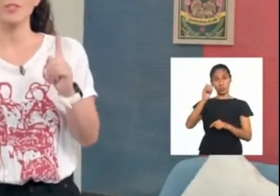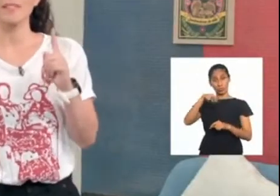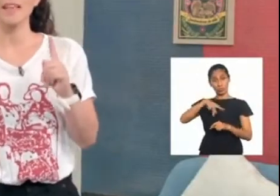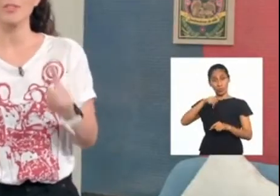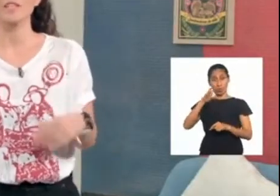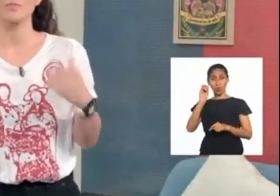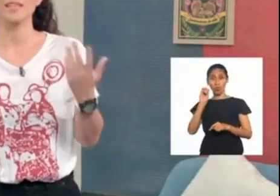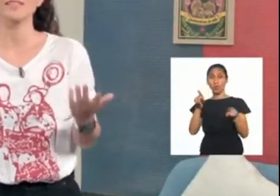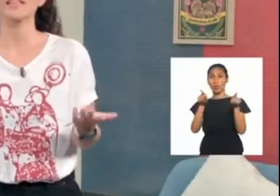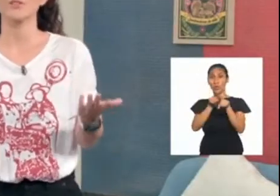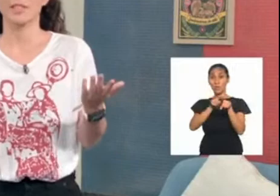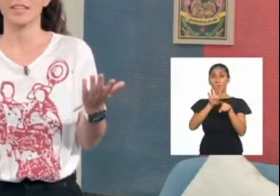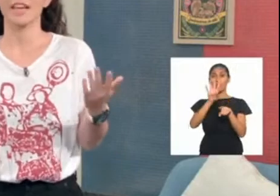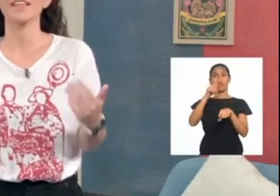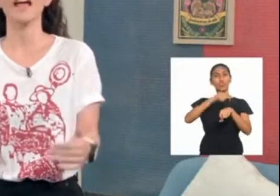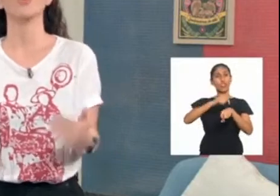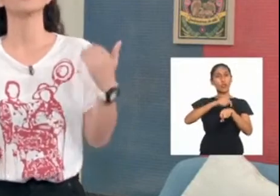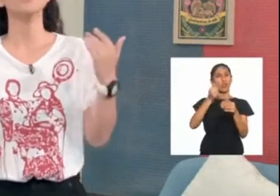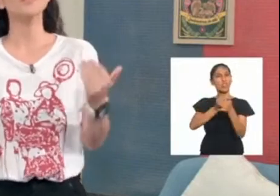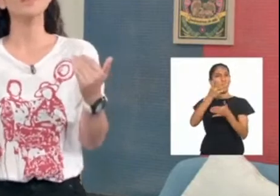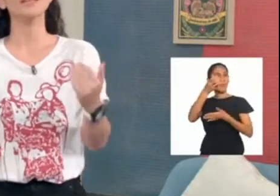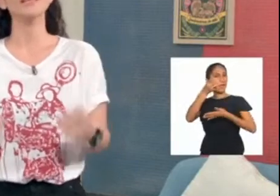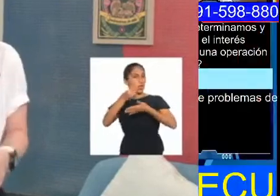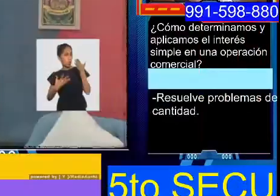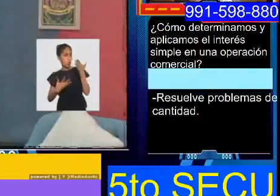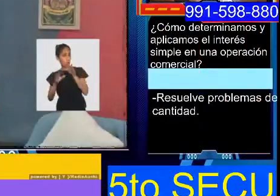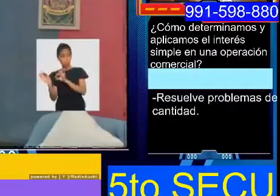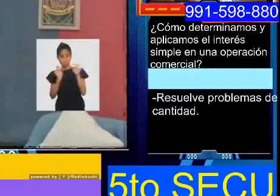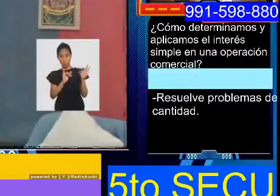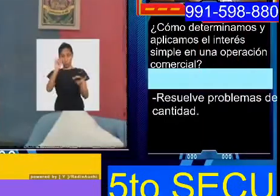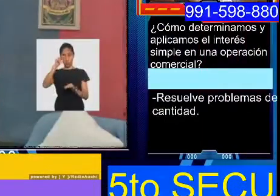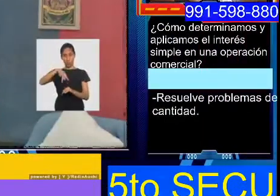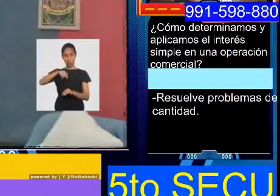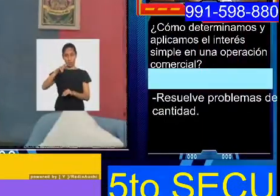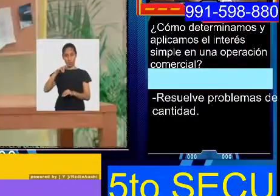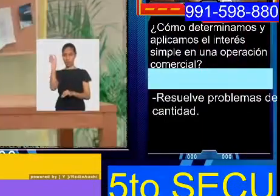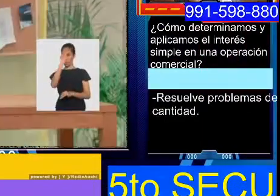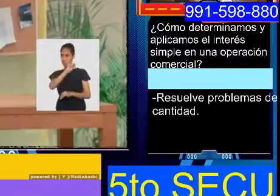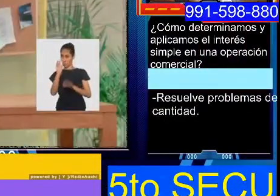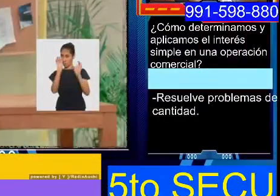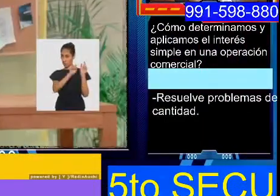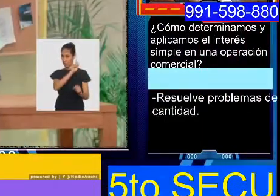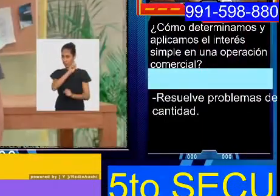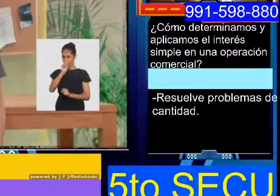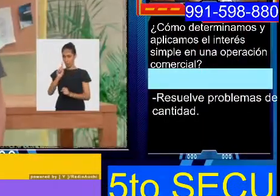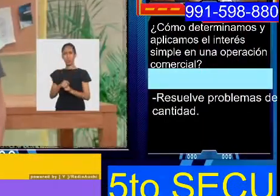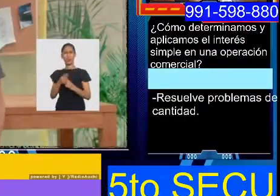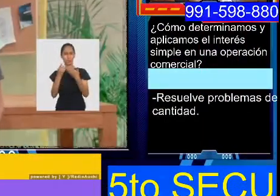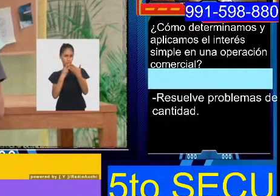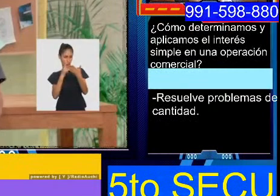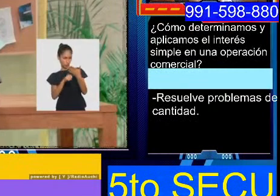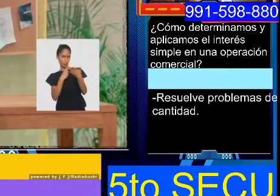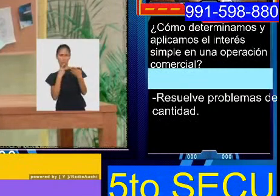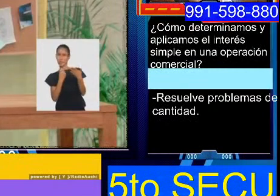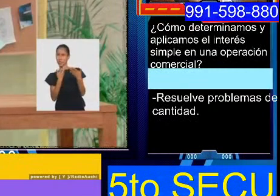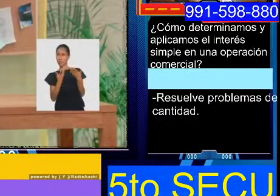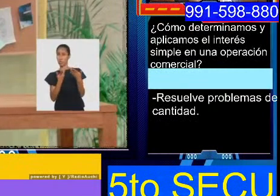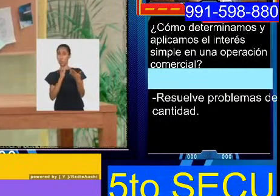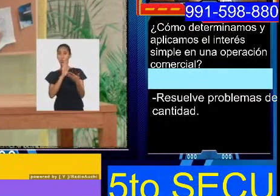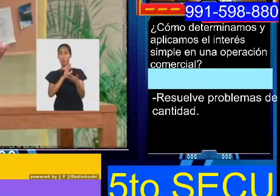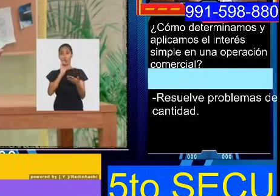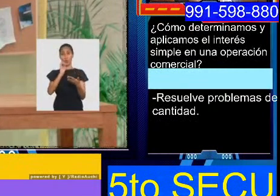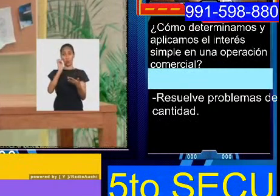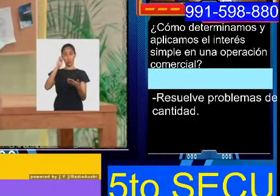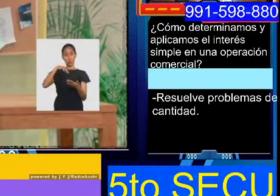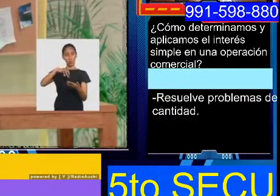el tiempo expresados en meses en los que se genera un mismo interés en cada uno de estos. Lo que permite concluir que el comportamiento